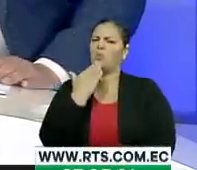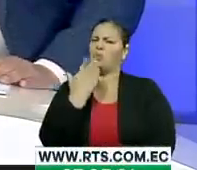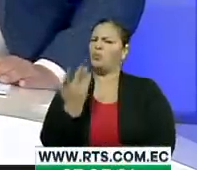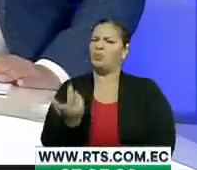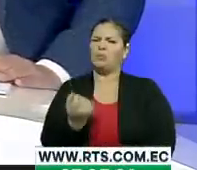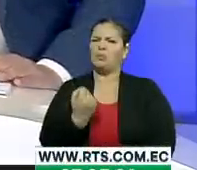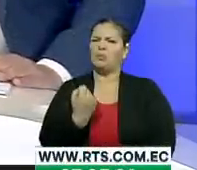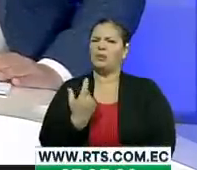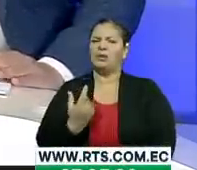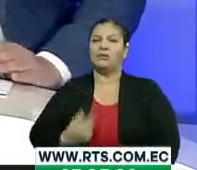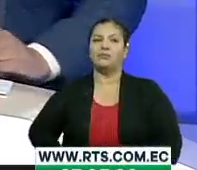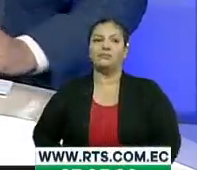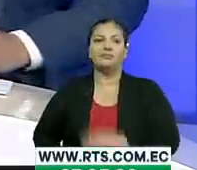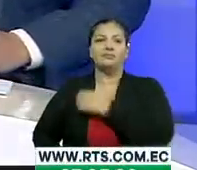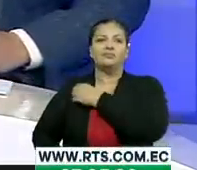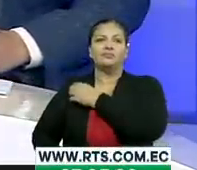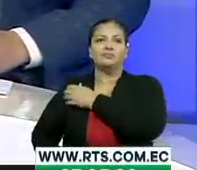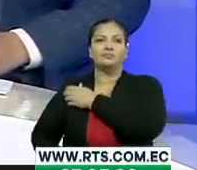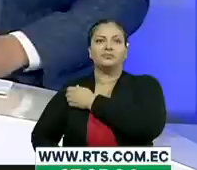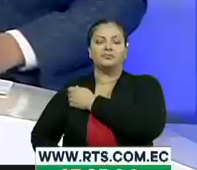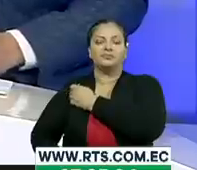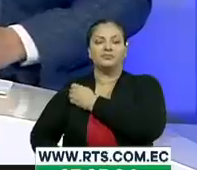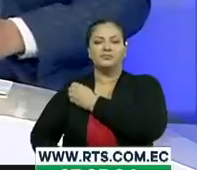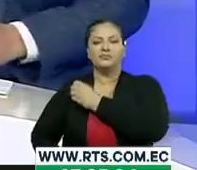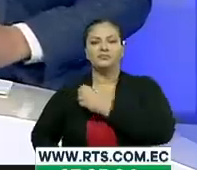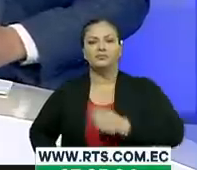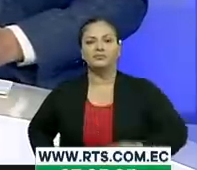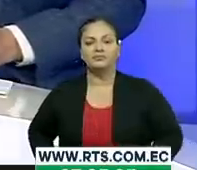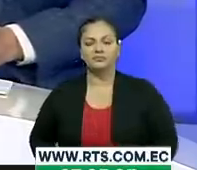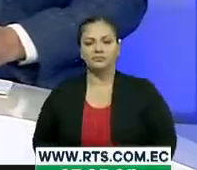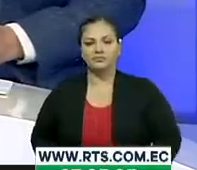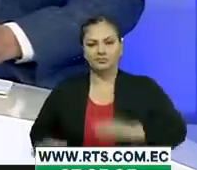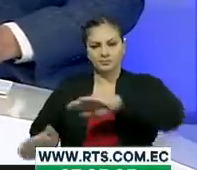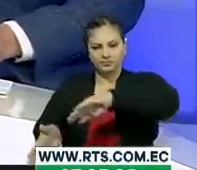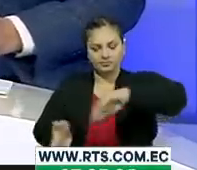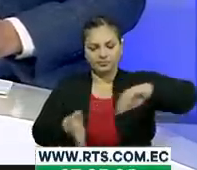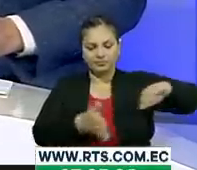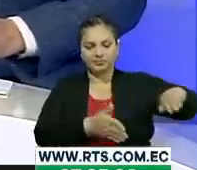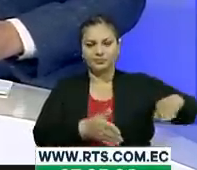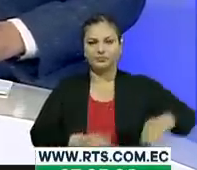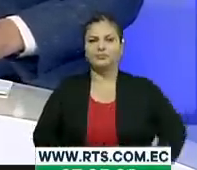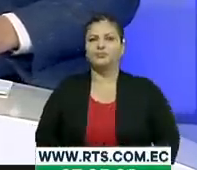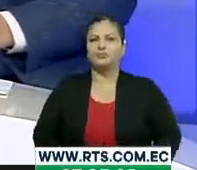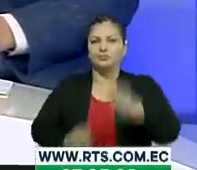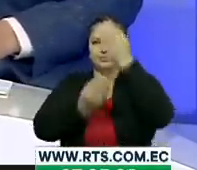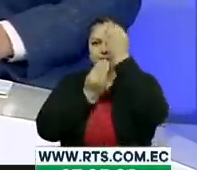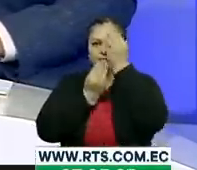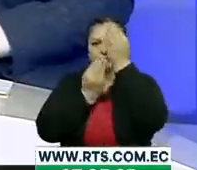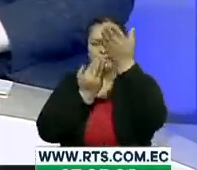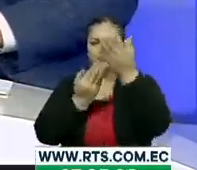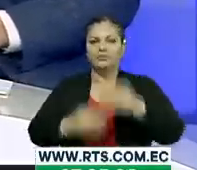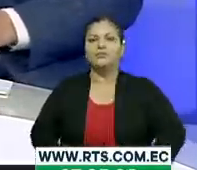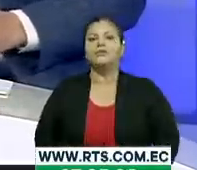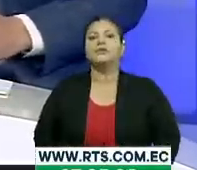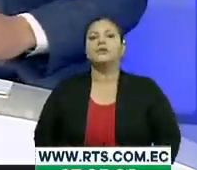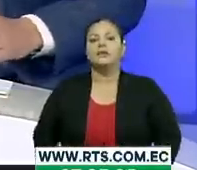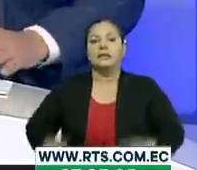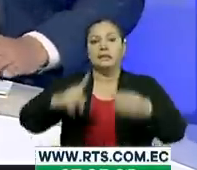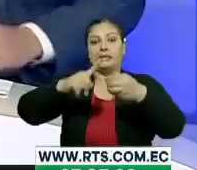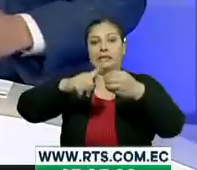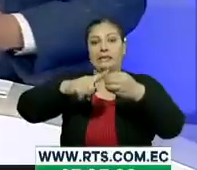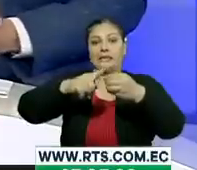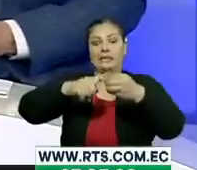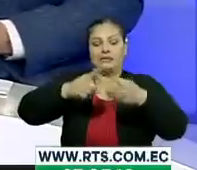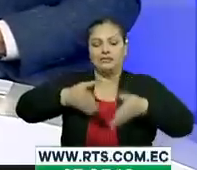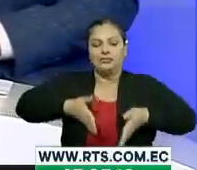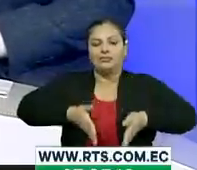Hace un momento, los 23 muertos ya confirmados, mi querida Luisa, amables televidentes, en la vía Pifo, Papayacta. A